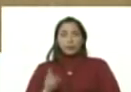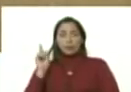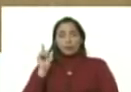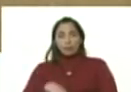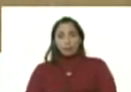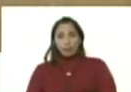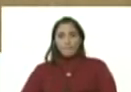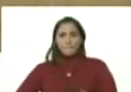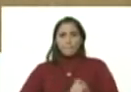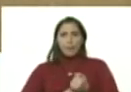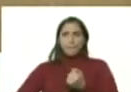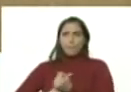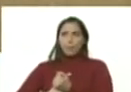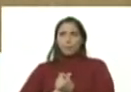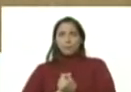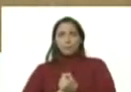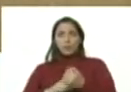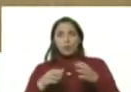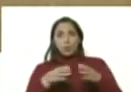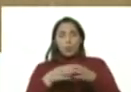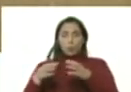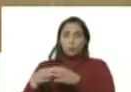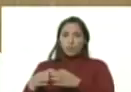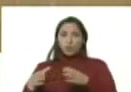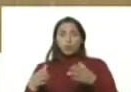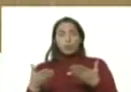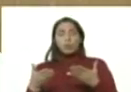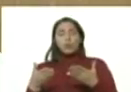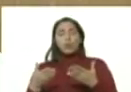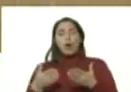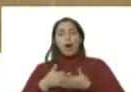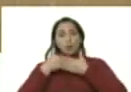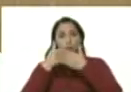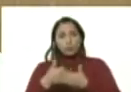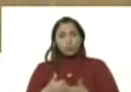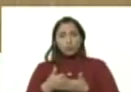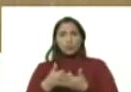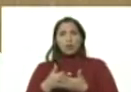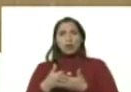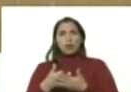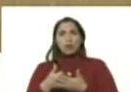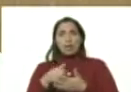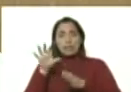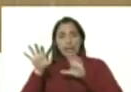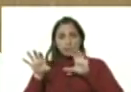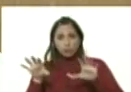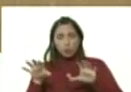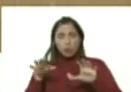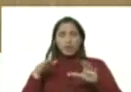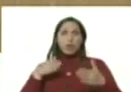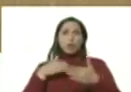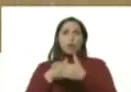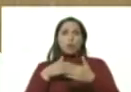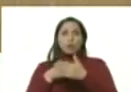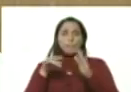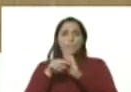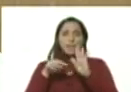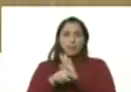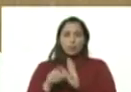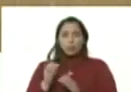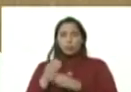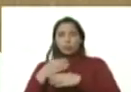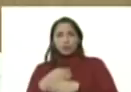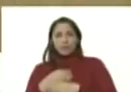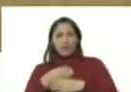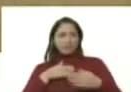también el impulso a la conformación de un grupo, una Liga de Naciones contra estas medidas coercitivas unilaterales y la